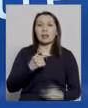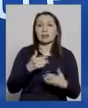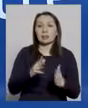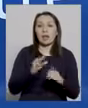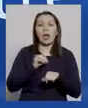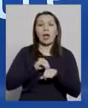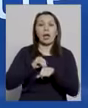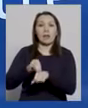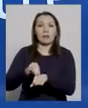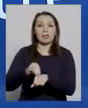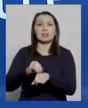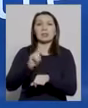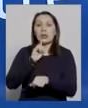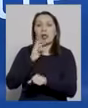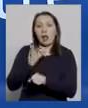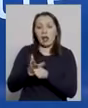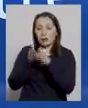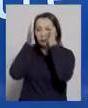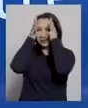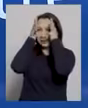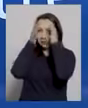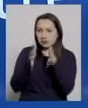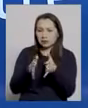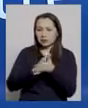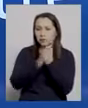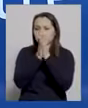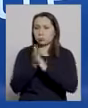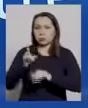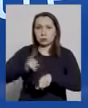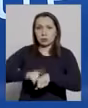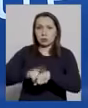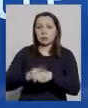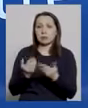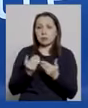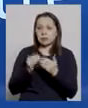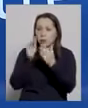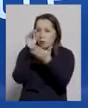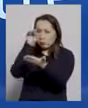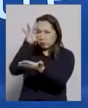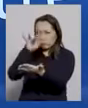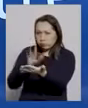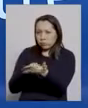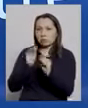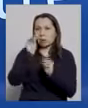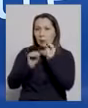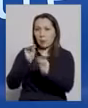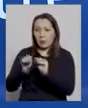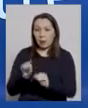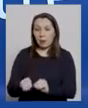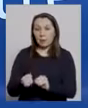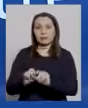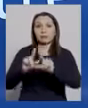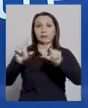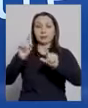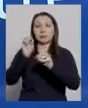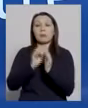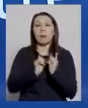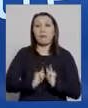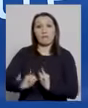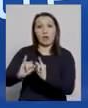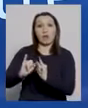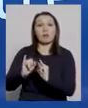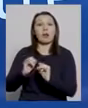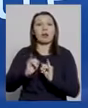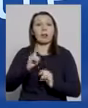de notificación y hay que dedicar todo el tiempo necesario para completarlo. De esta manera que los datos que